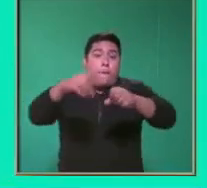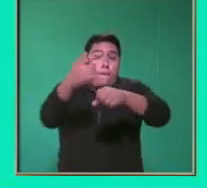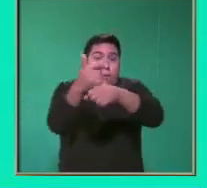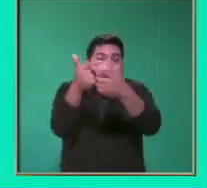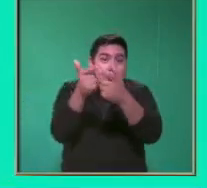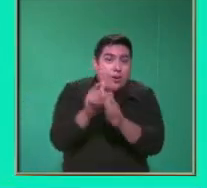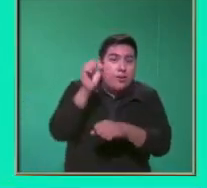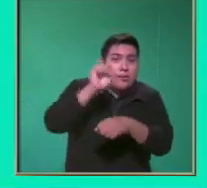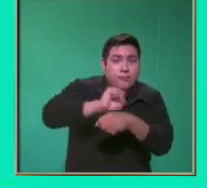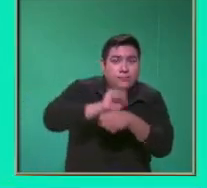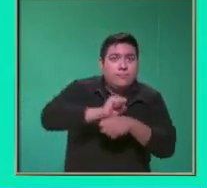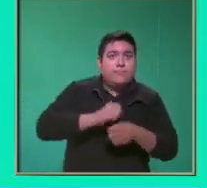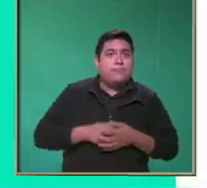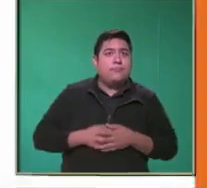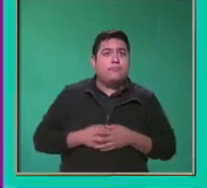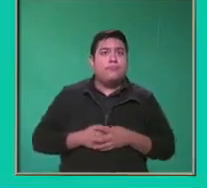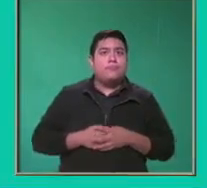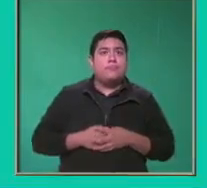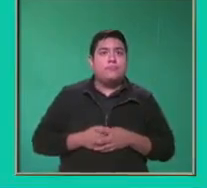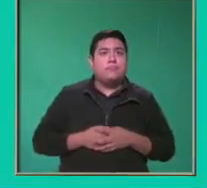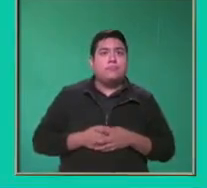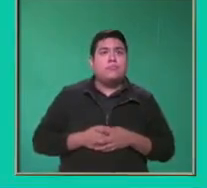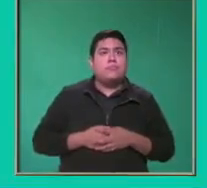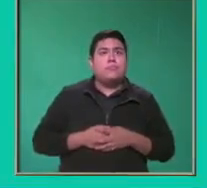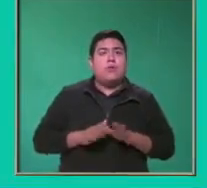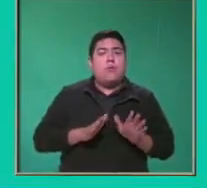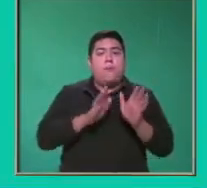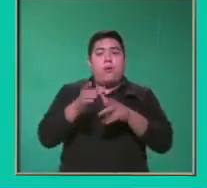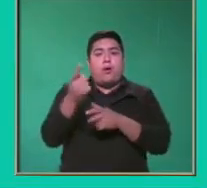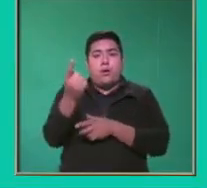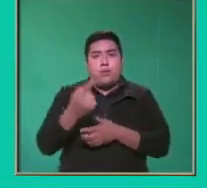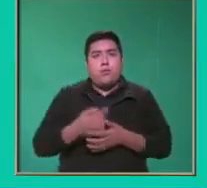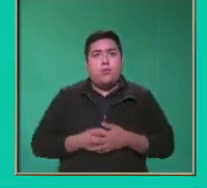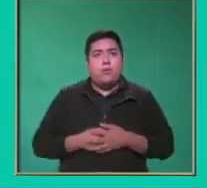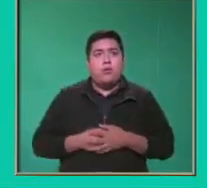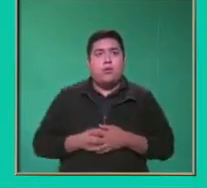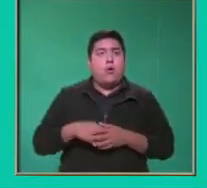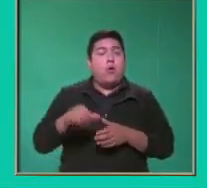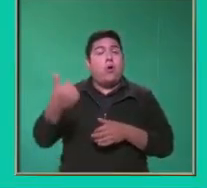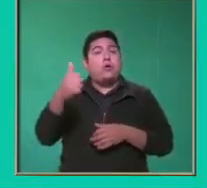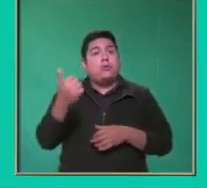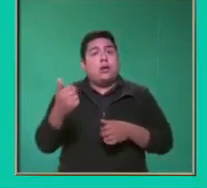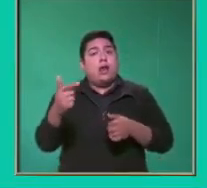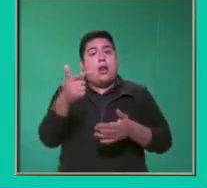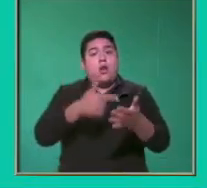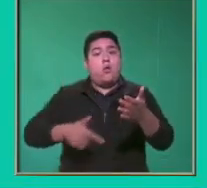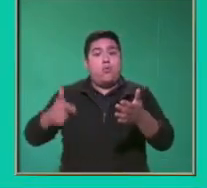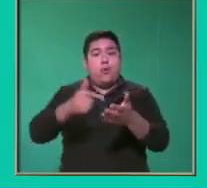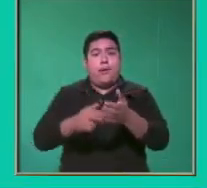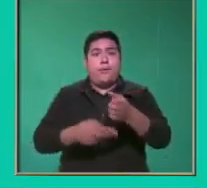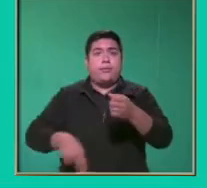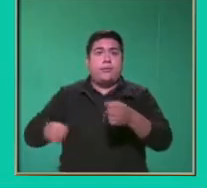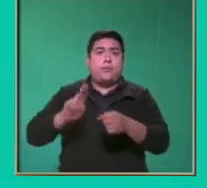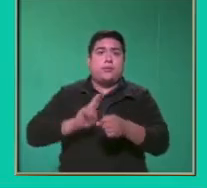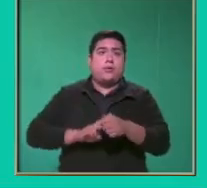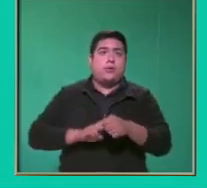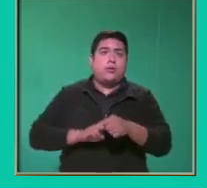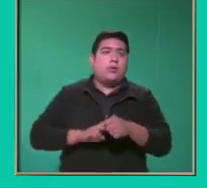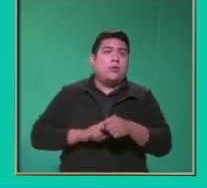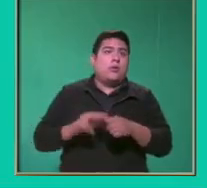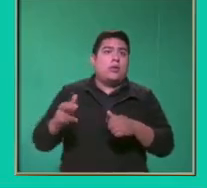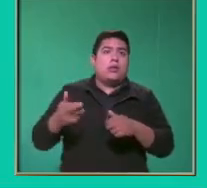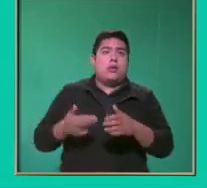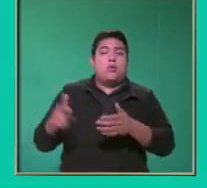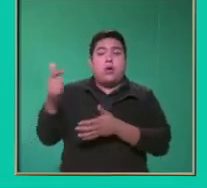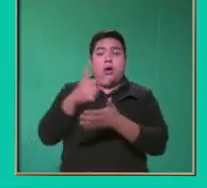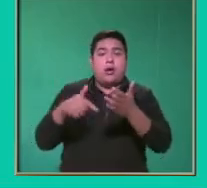Geografía, primer grado, bloque 1, 11, regiones naturales, las